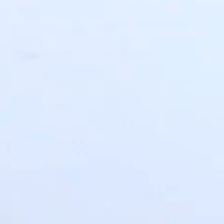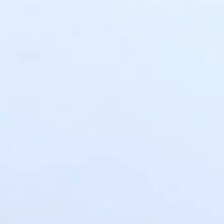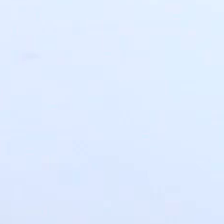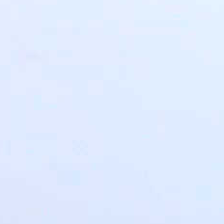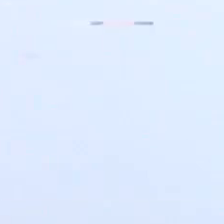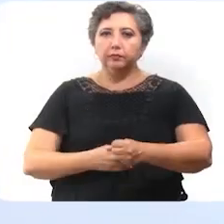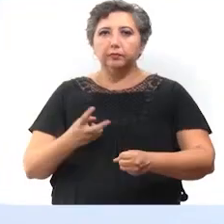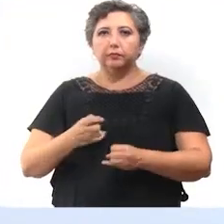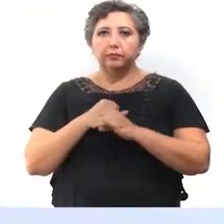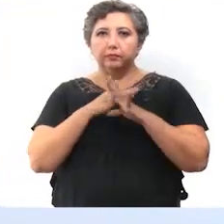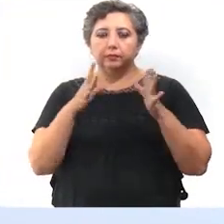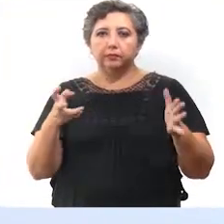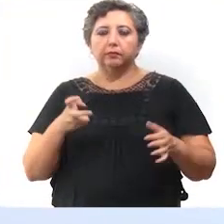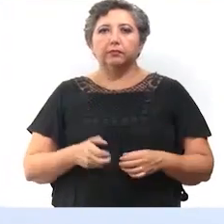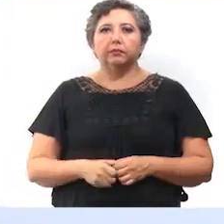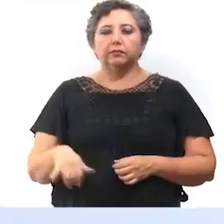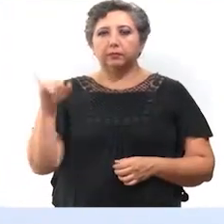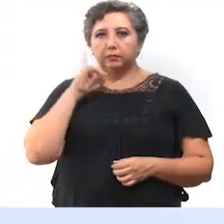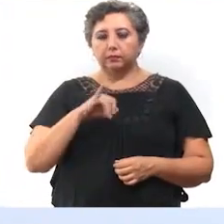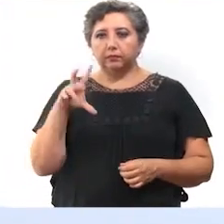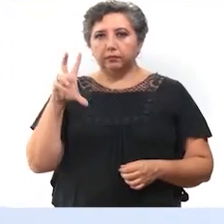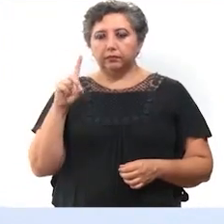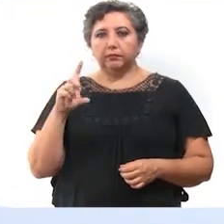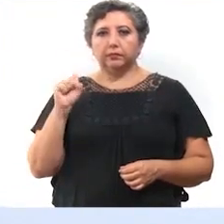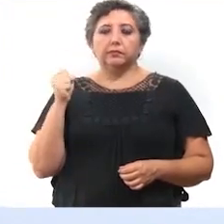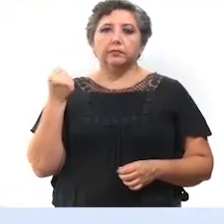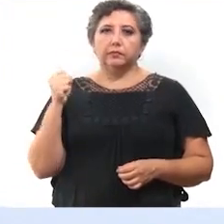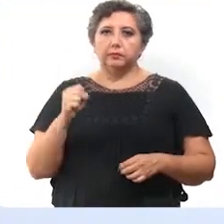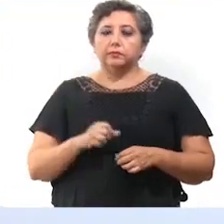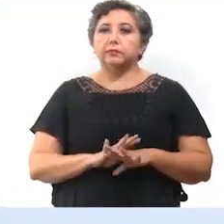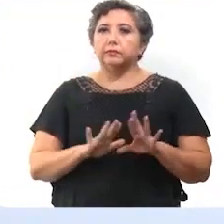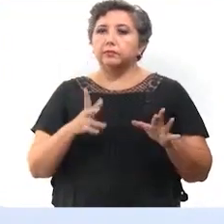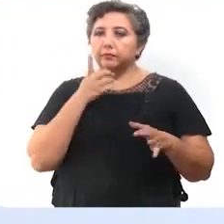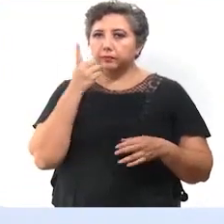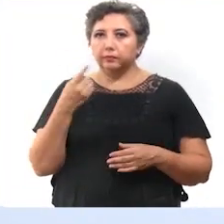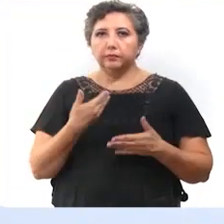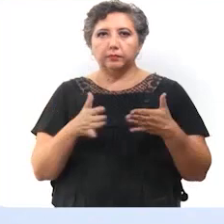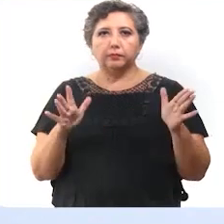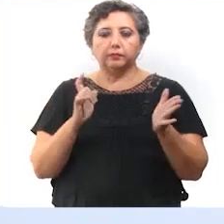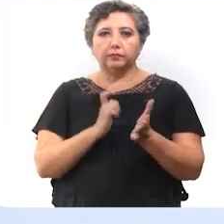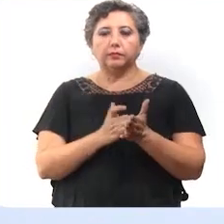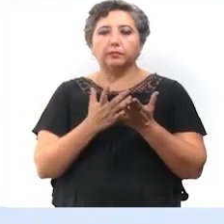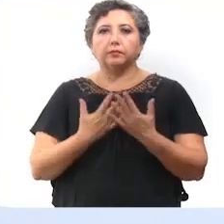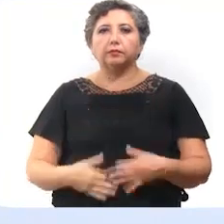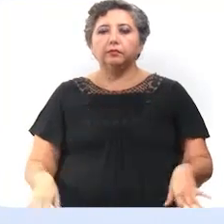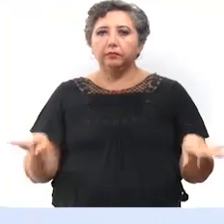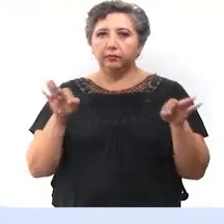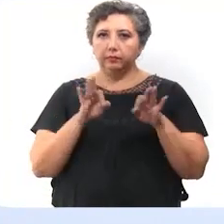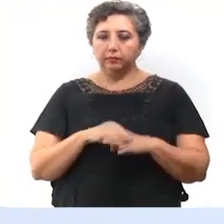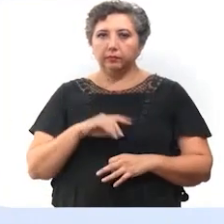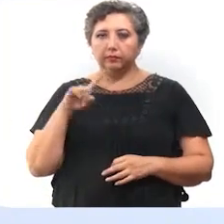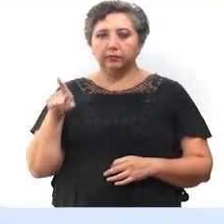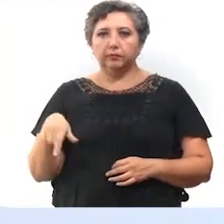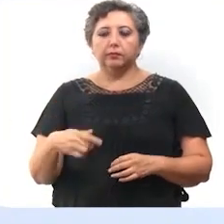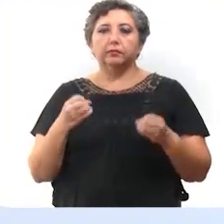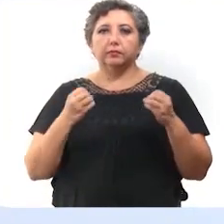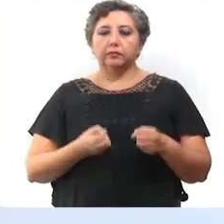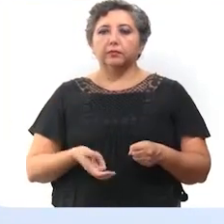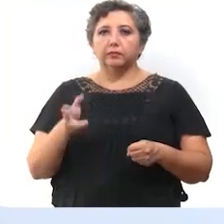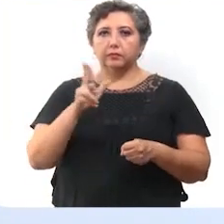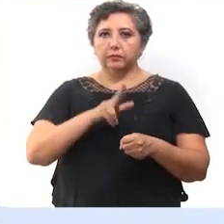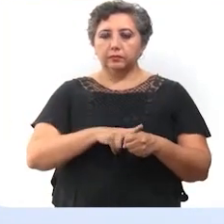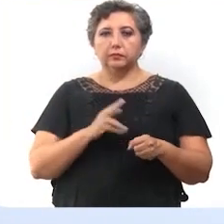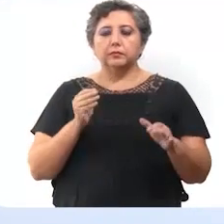Buenas tardes. Este es el parte médico de este jueves 30 de septiembre. Como se ha señalado, en la reapertura económica, los datos más importantes